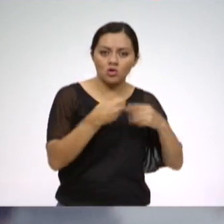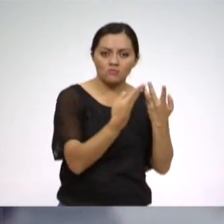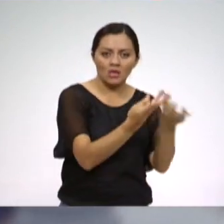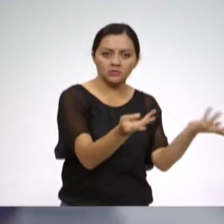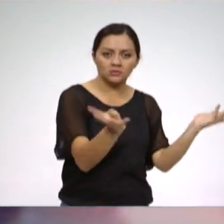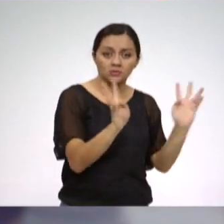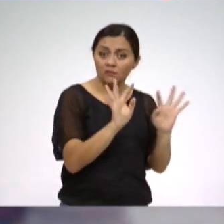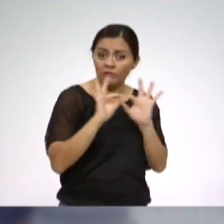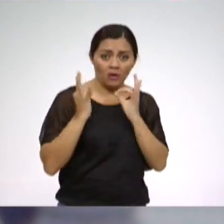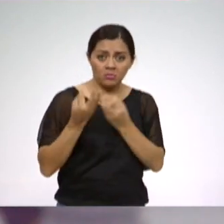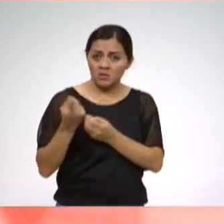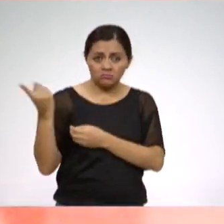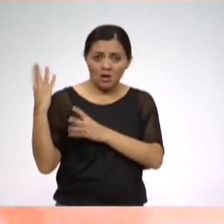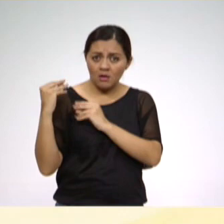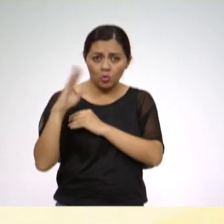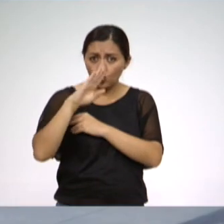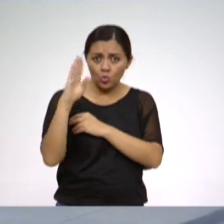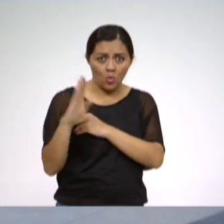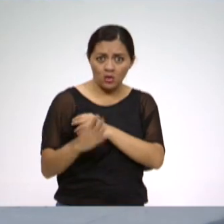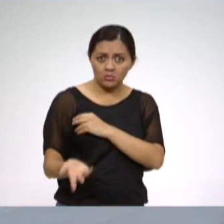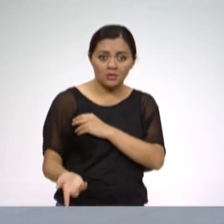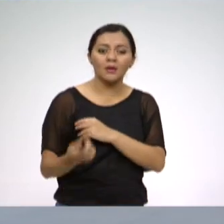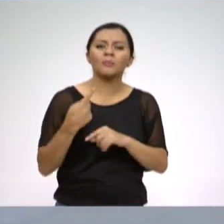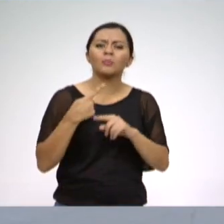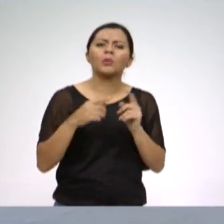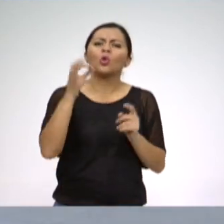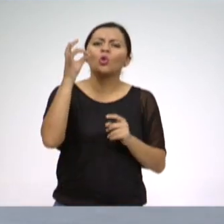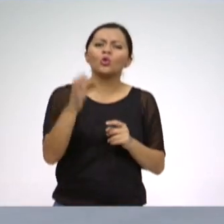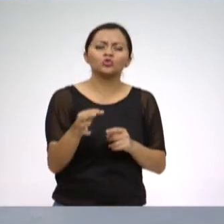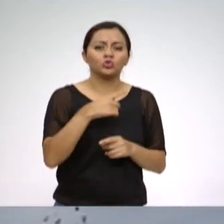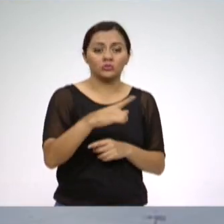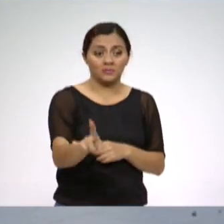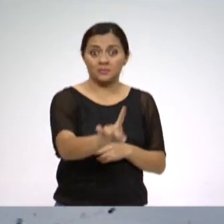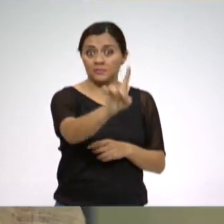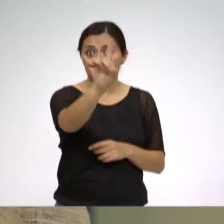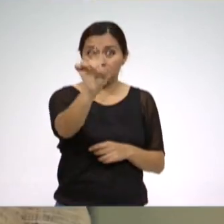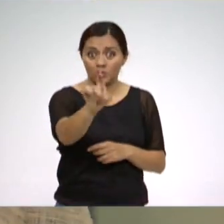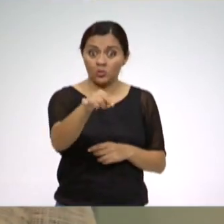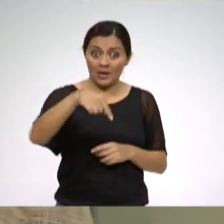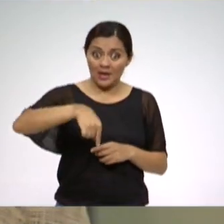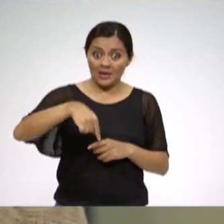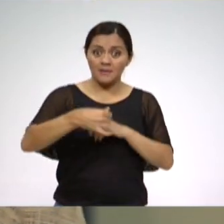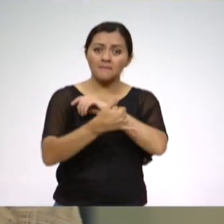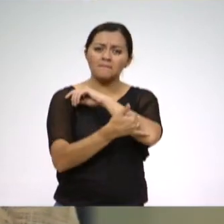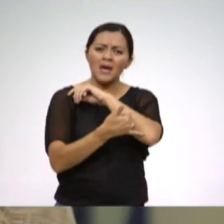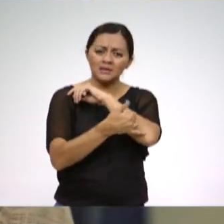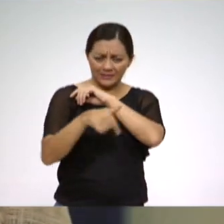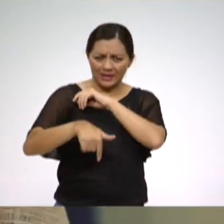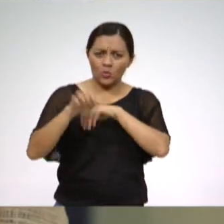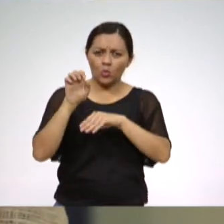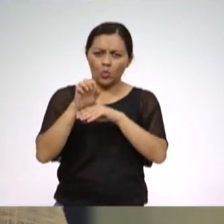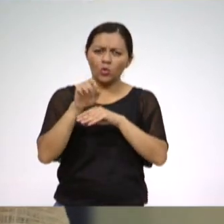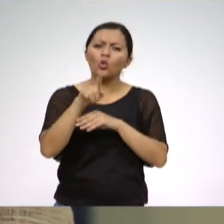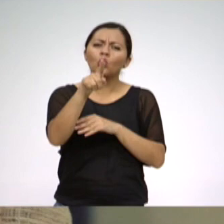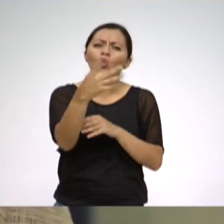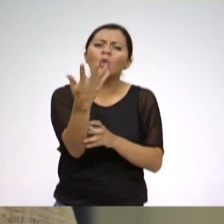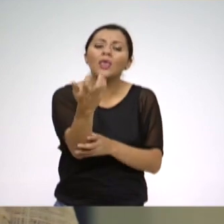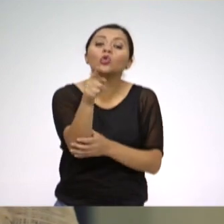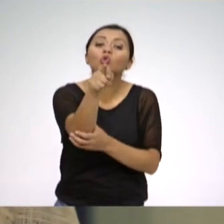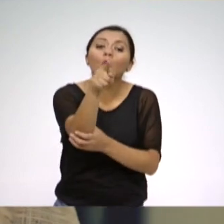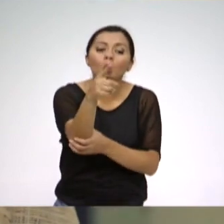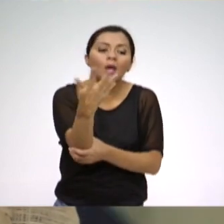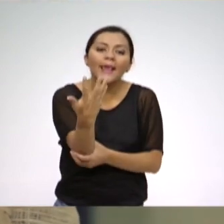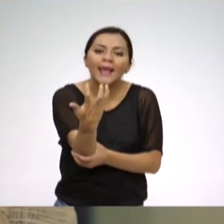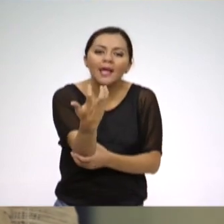Pero cuando se les pregunta en una última investigación realizada aquí en el país, ¿con quién desearían hablar o de